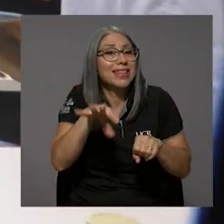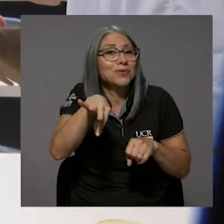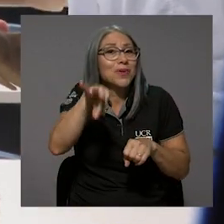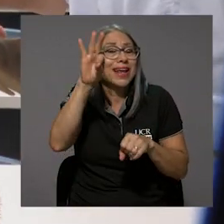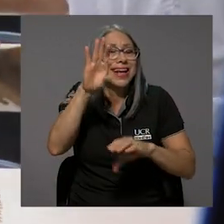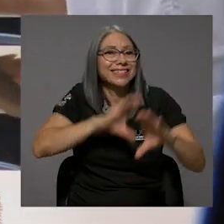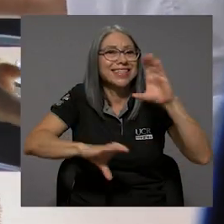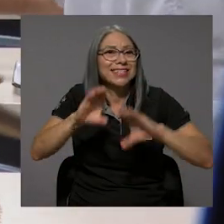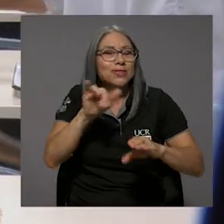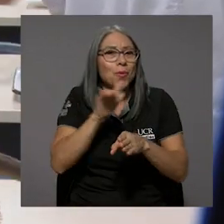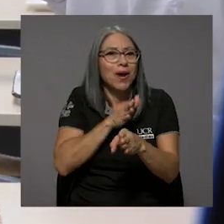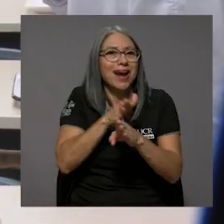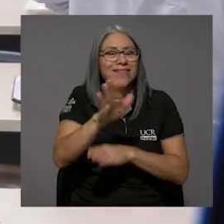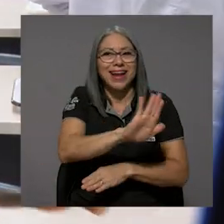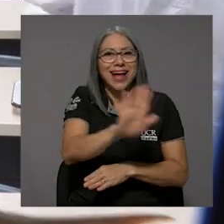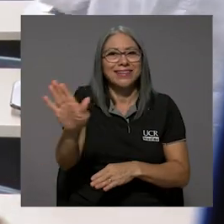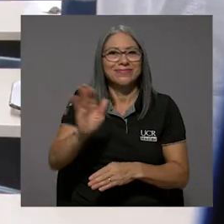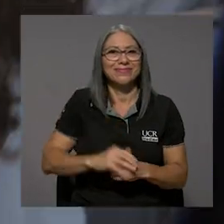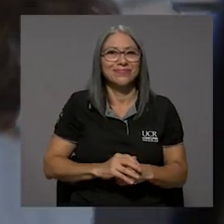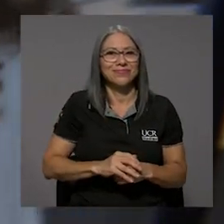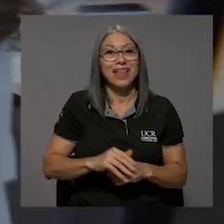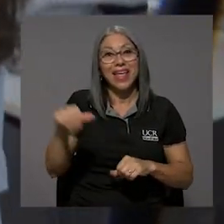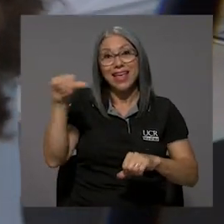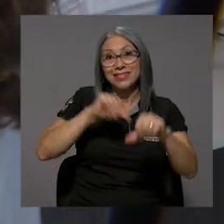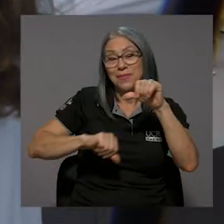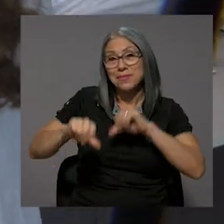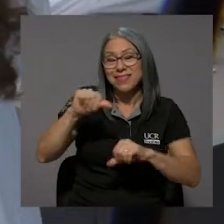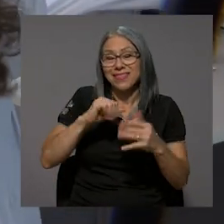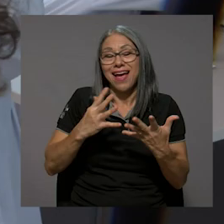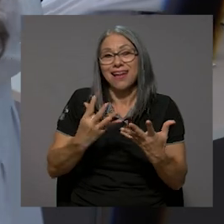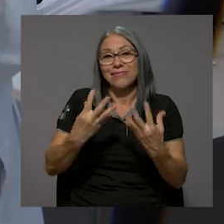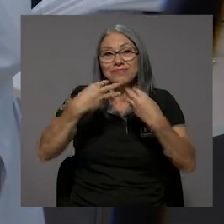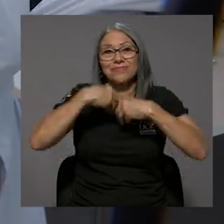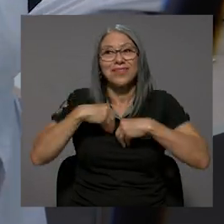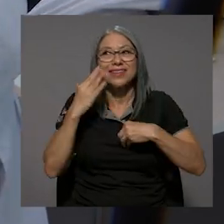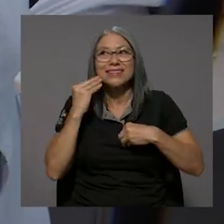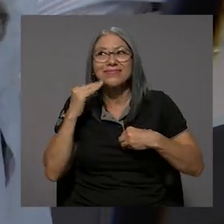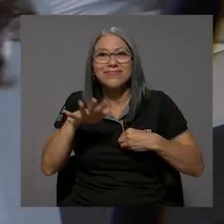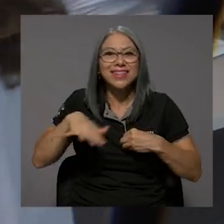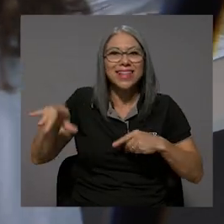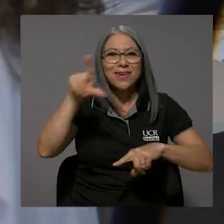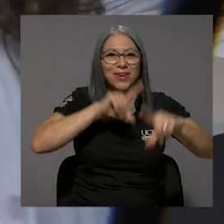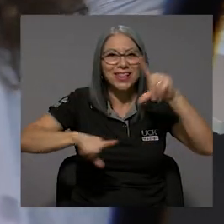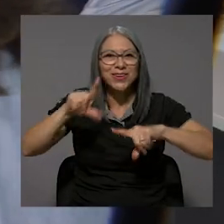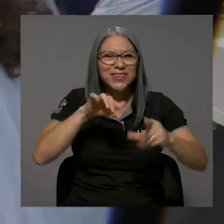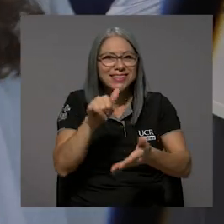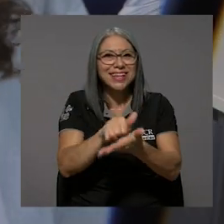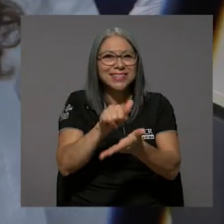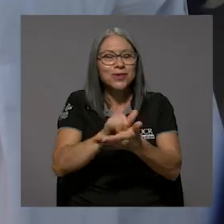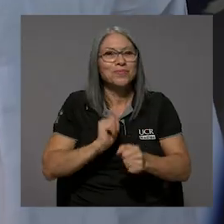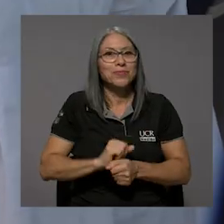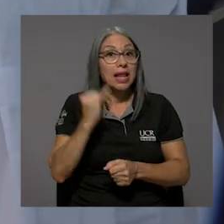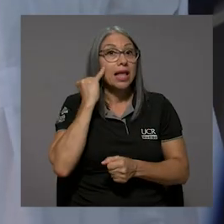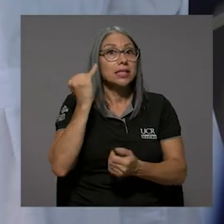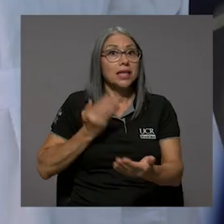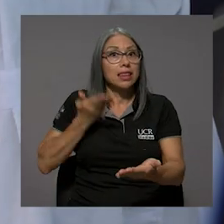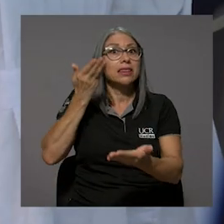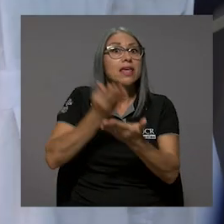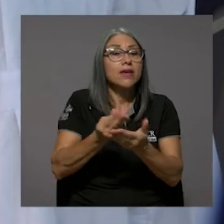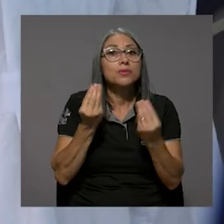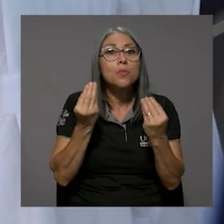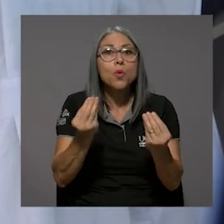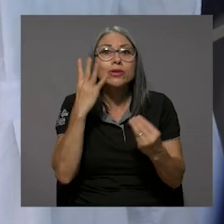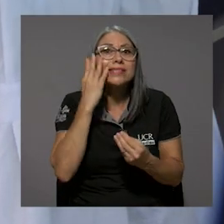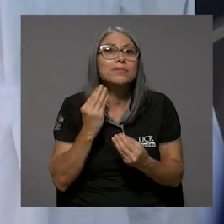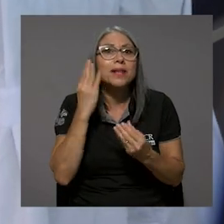como carrera, de experimentar. Sí, el laboratorio es eso, la iniciativa es muy experimental,